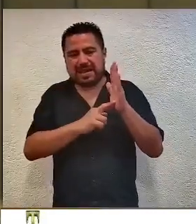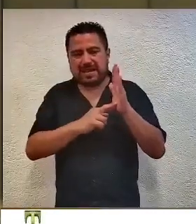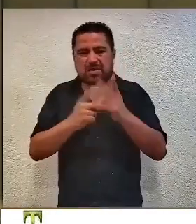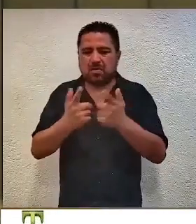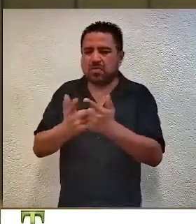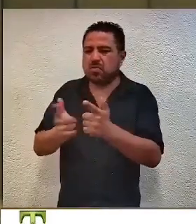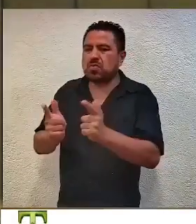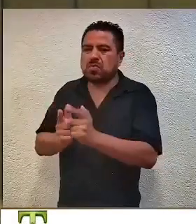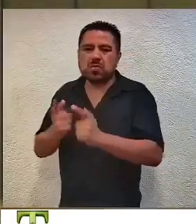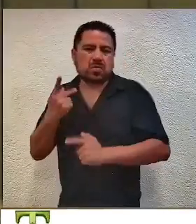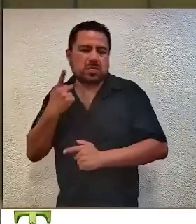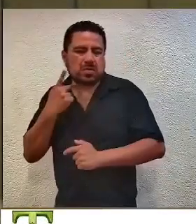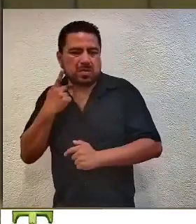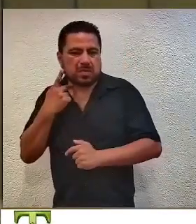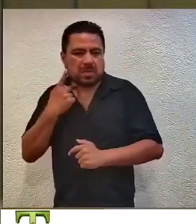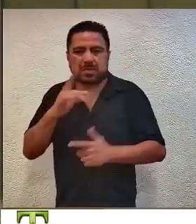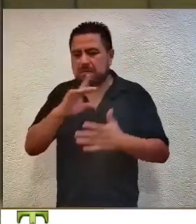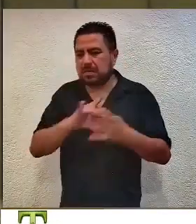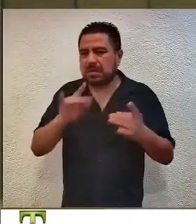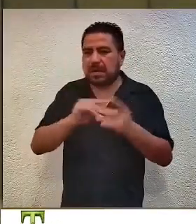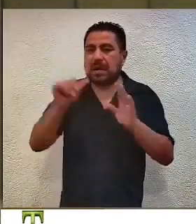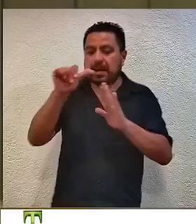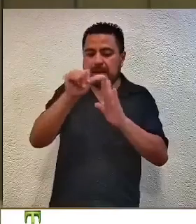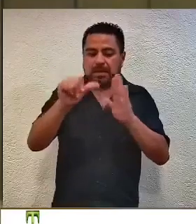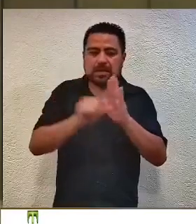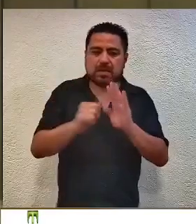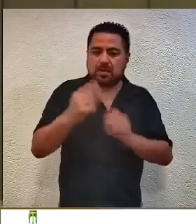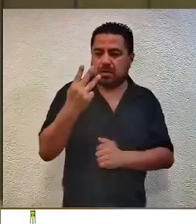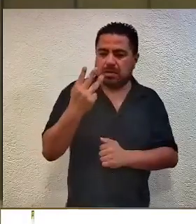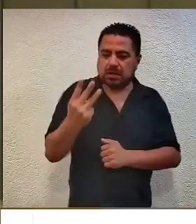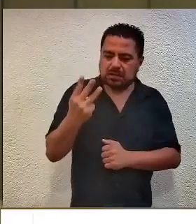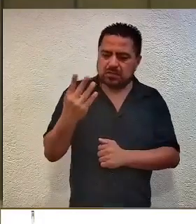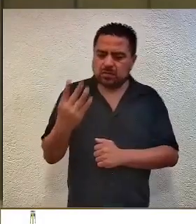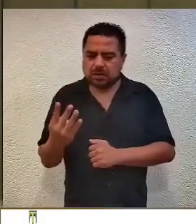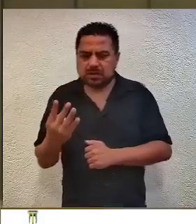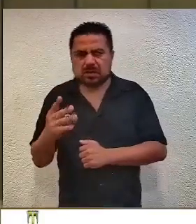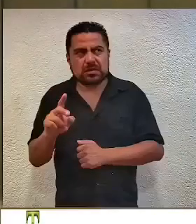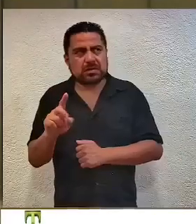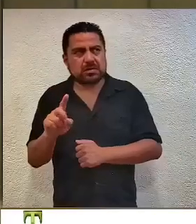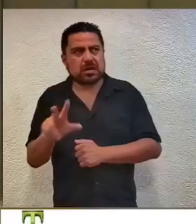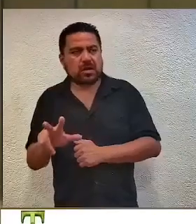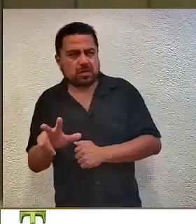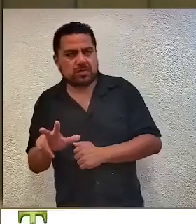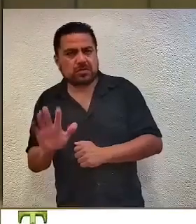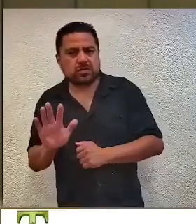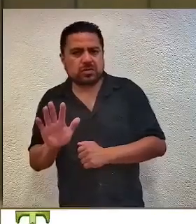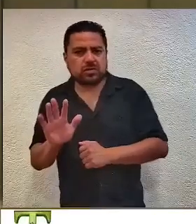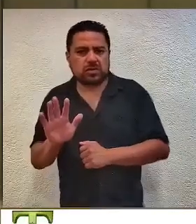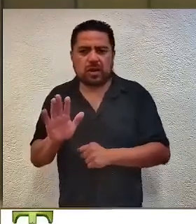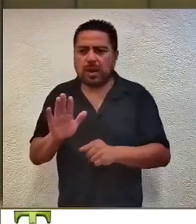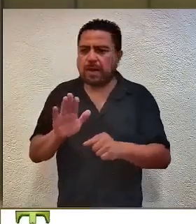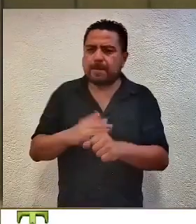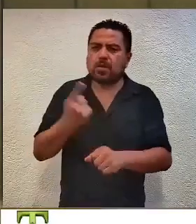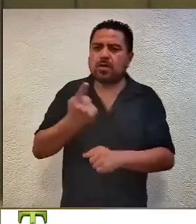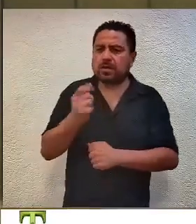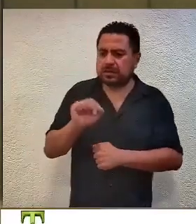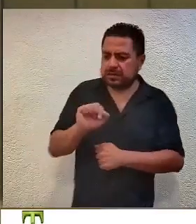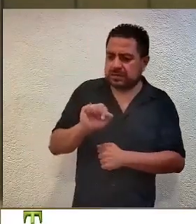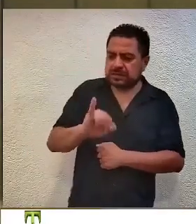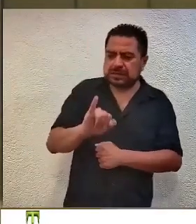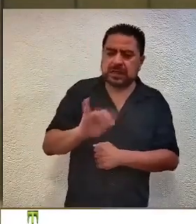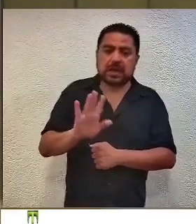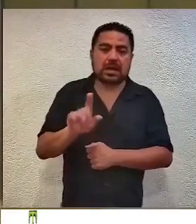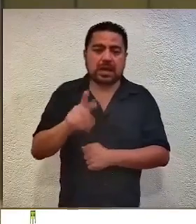partido señala en los artículos 3, 4 y 38 el por qué sí